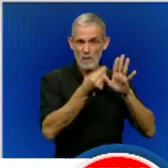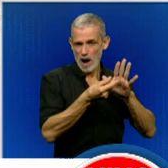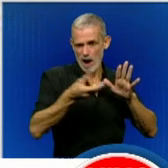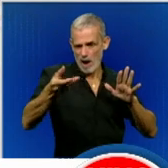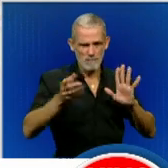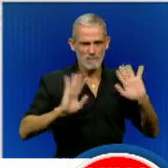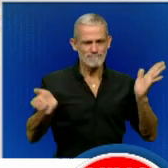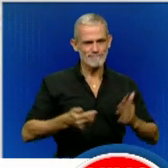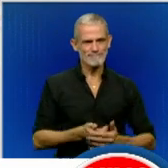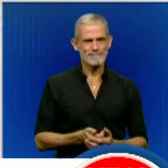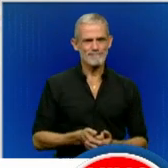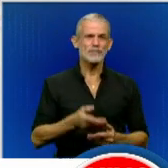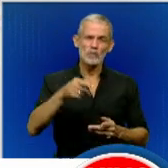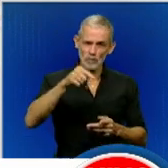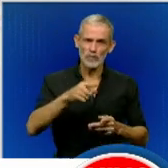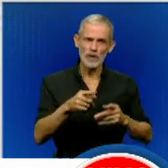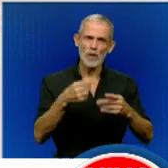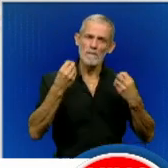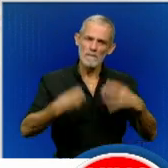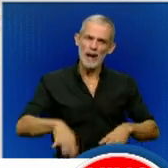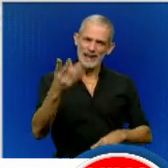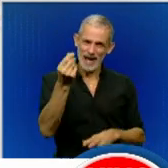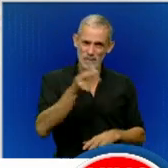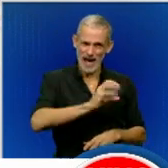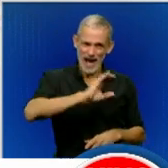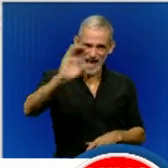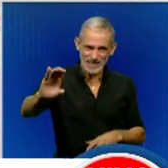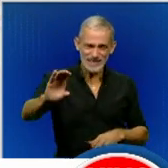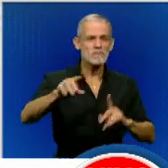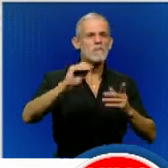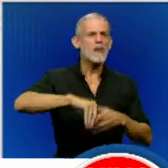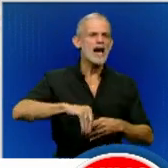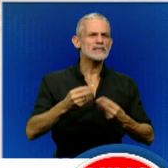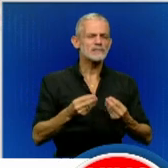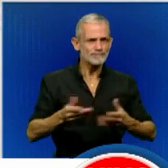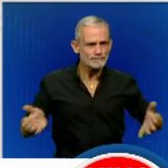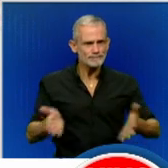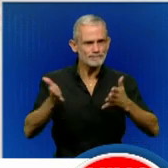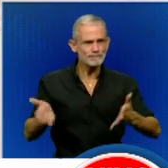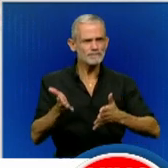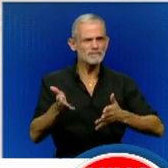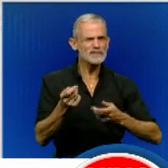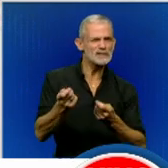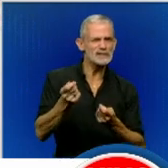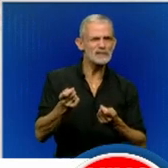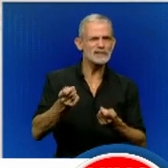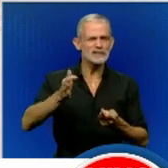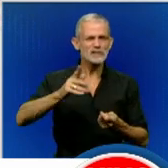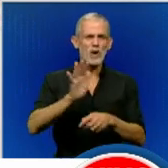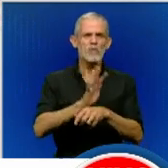solamente iba acompañado con esa pérdida sino que a su vez incentiva una especie de